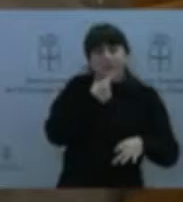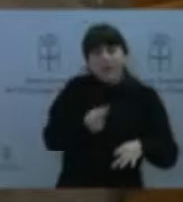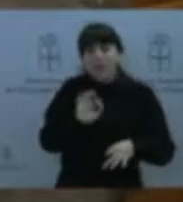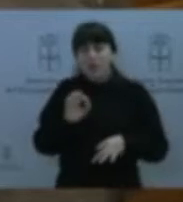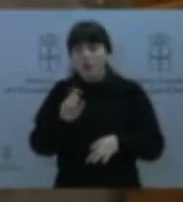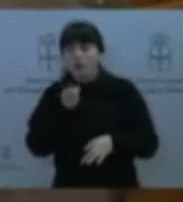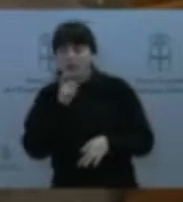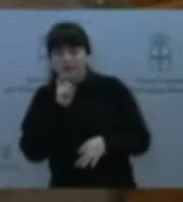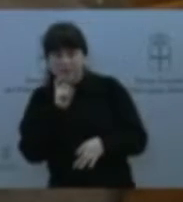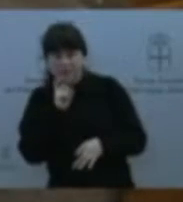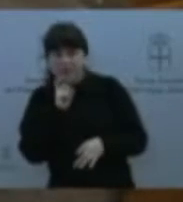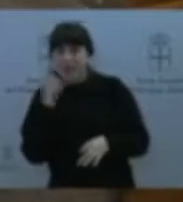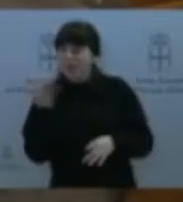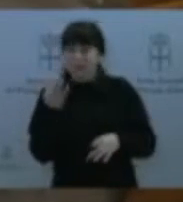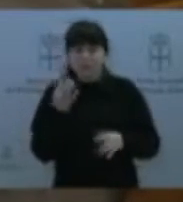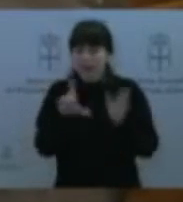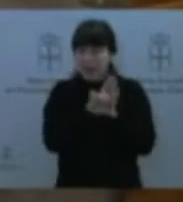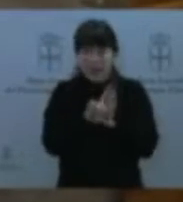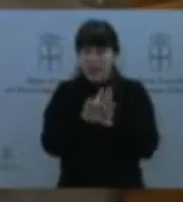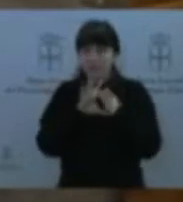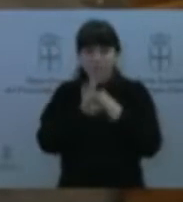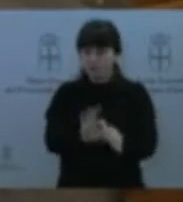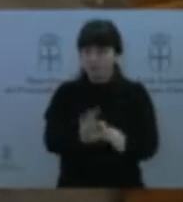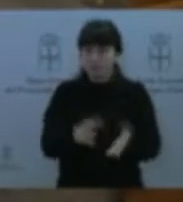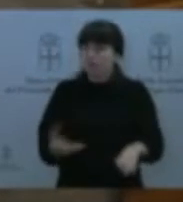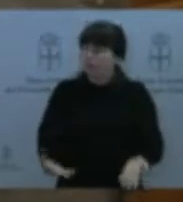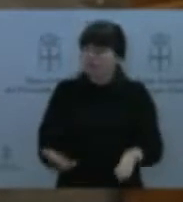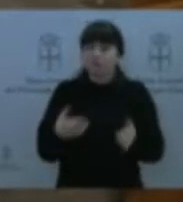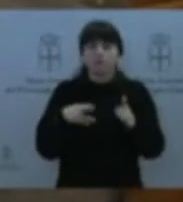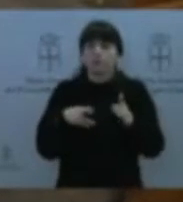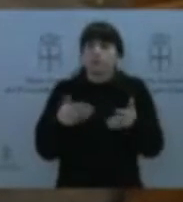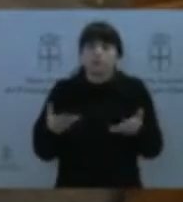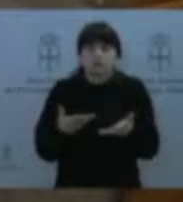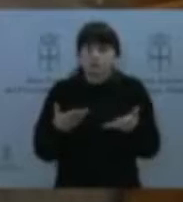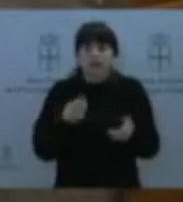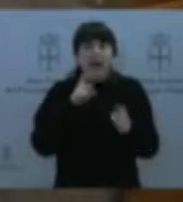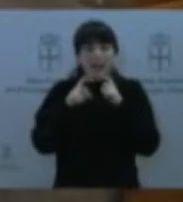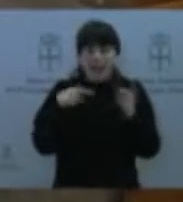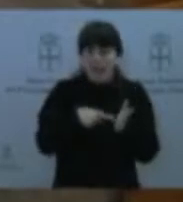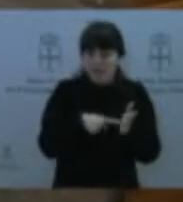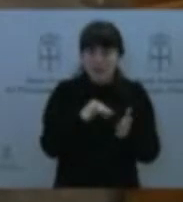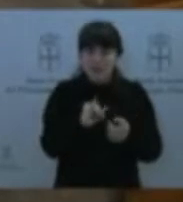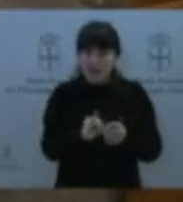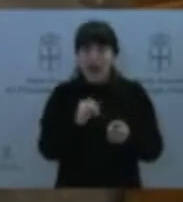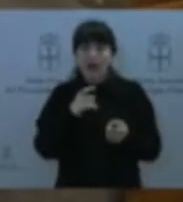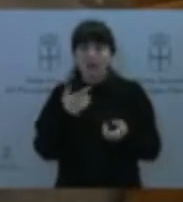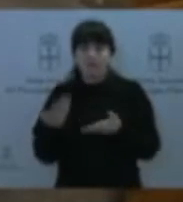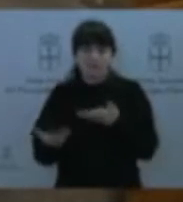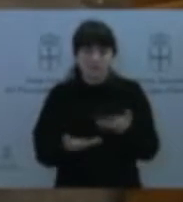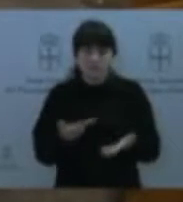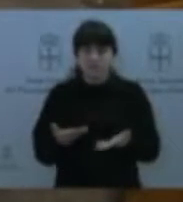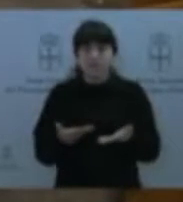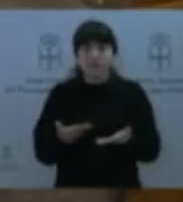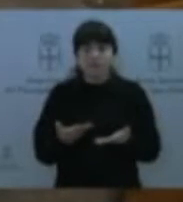decir, caben recursos, alegaciones, en este caso recursos, y una vez resueltos queda expedita la vía de lo